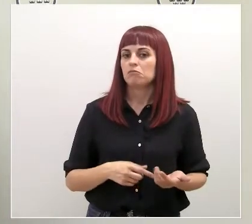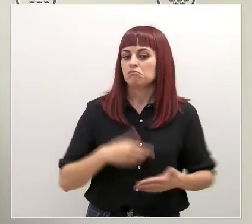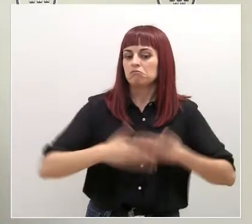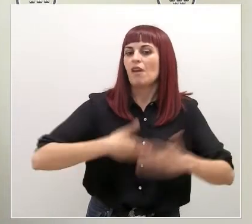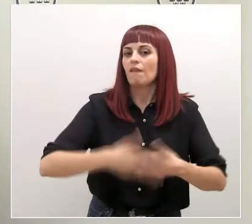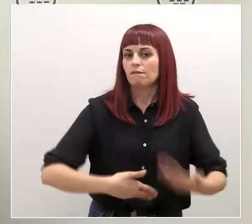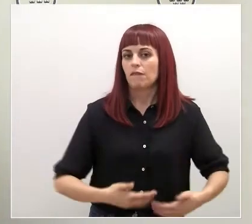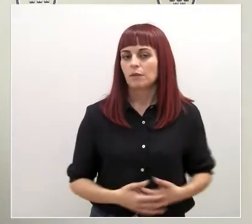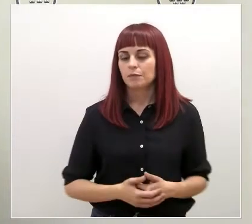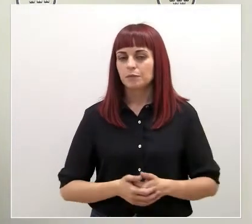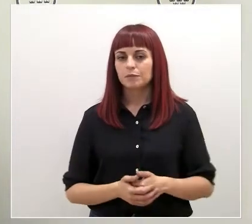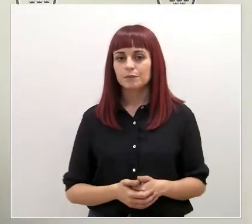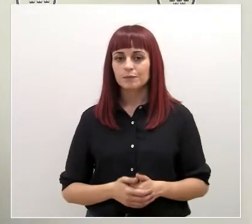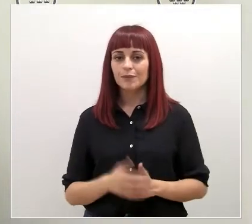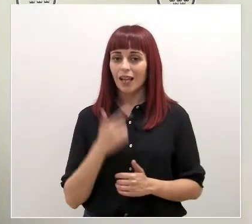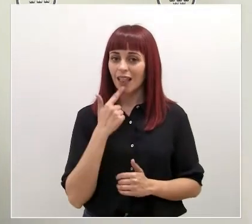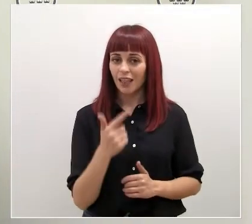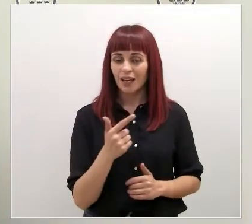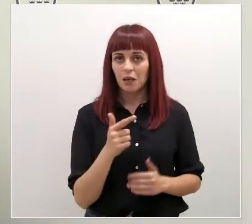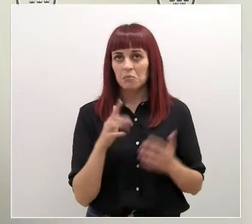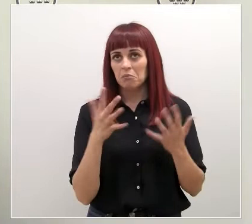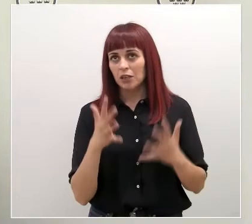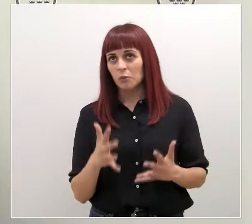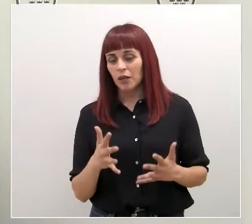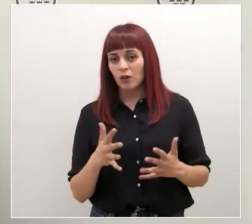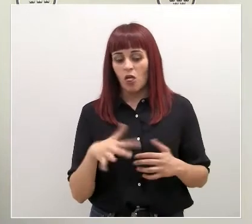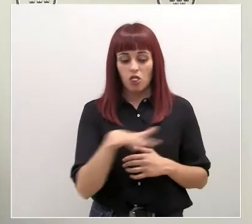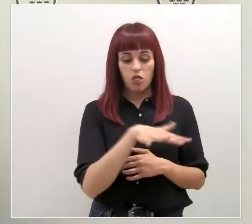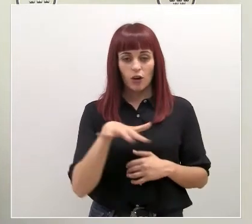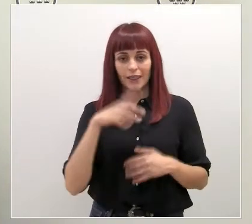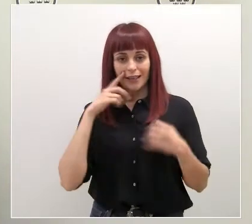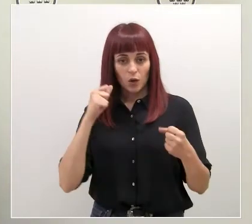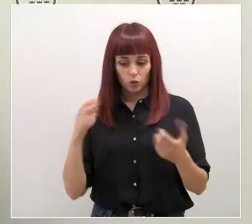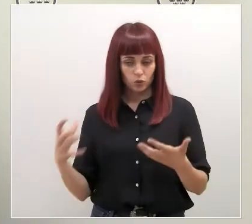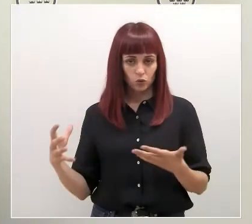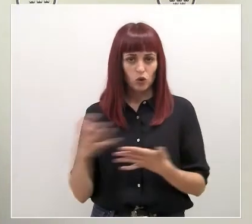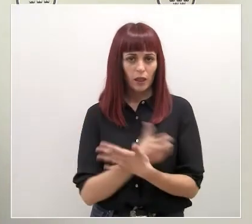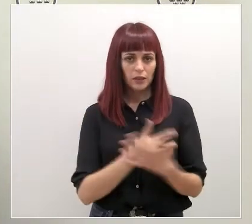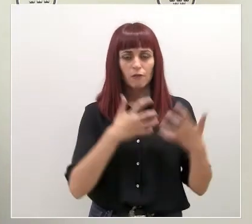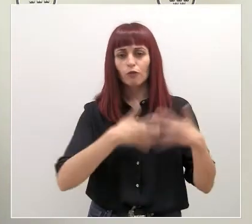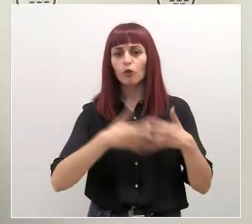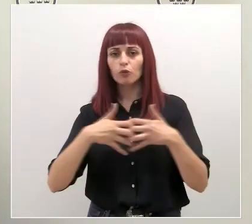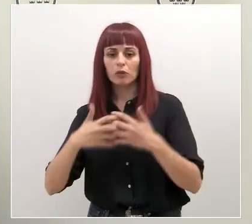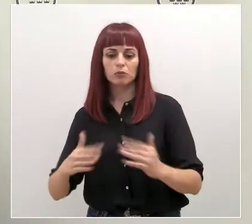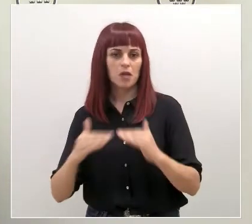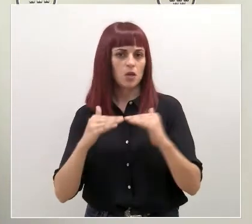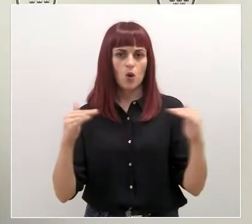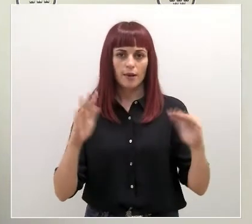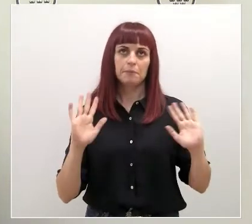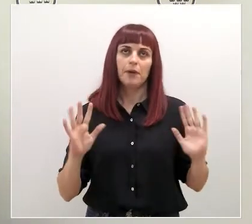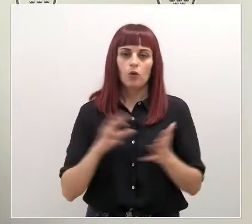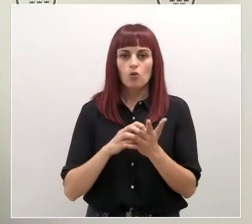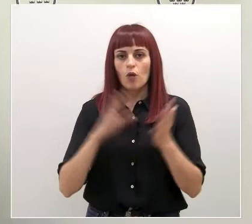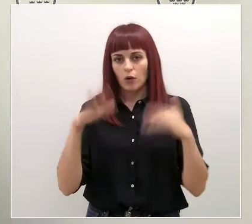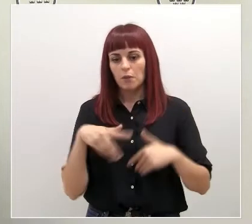ritmo, y decirle que más o menos en todas las áreas de salud está funcionando de una forma equitativa, pero no cabe duda